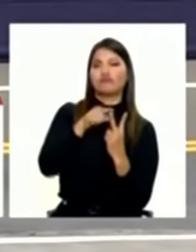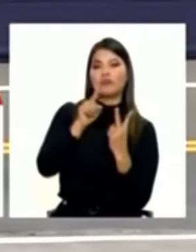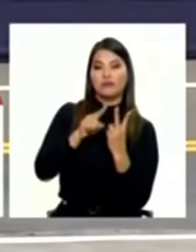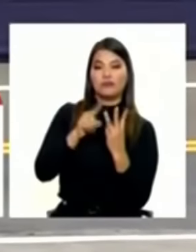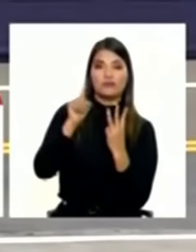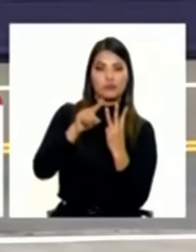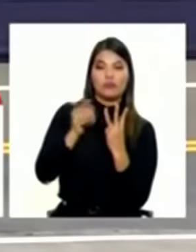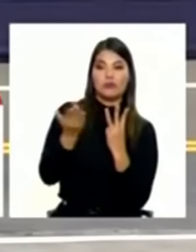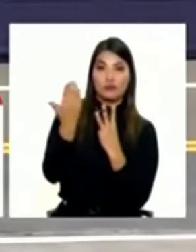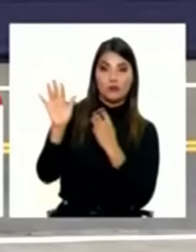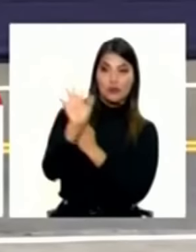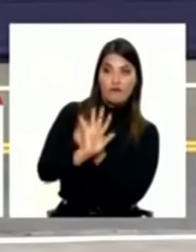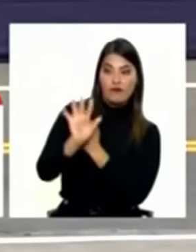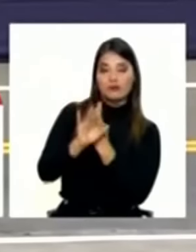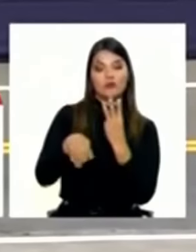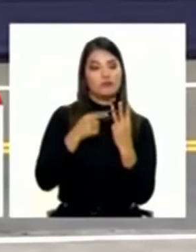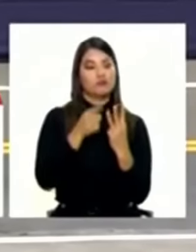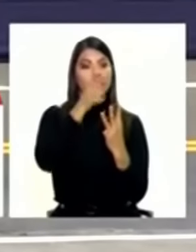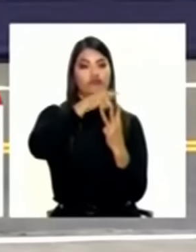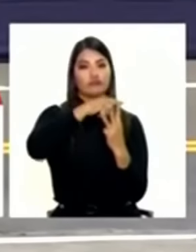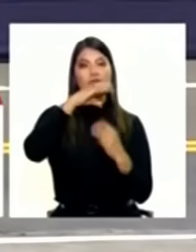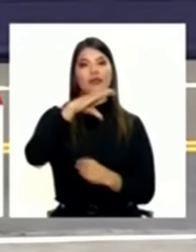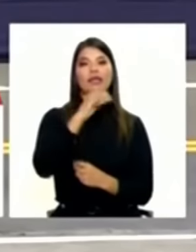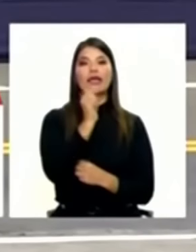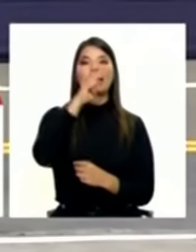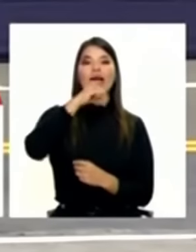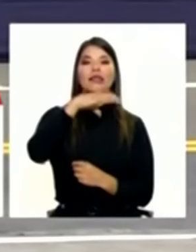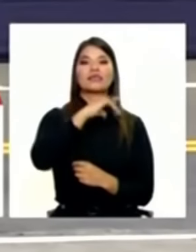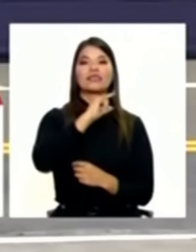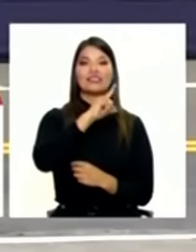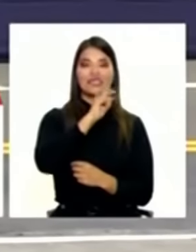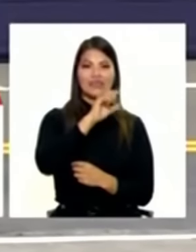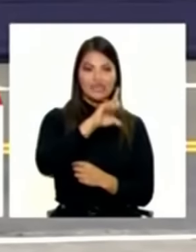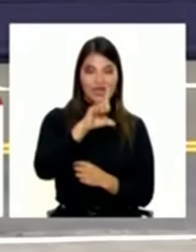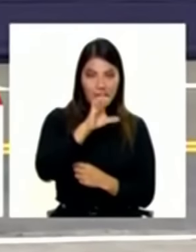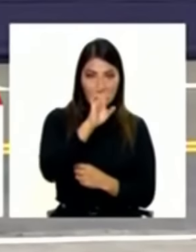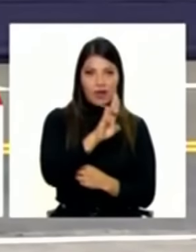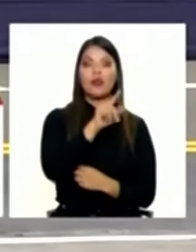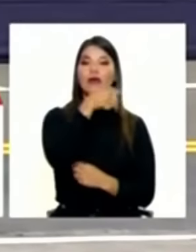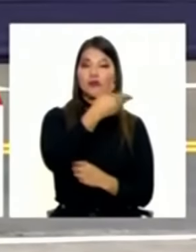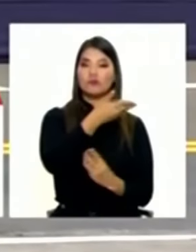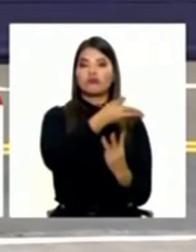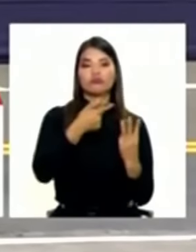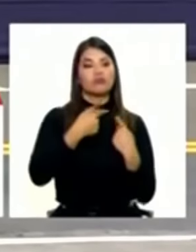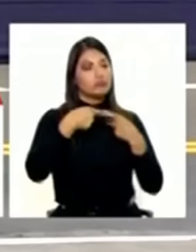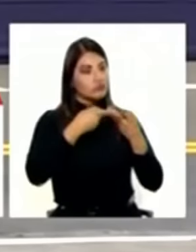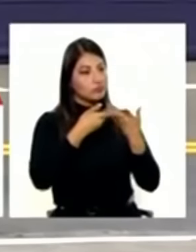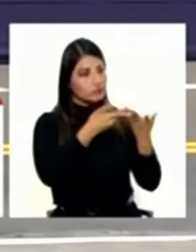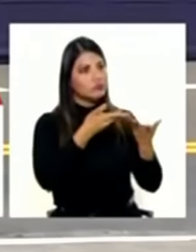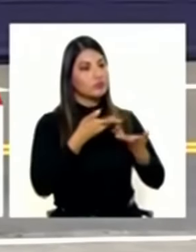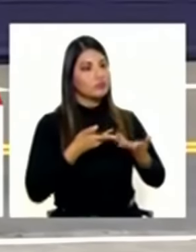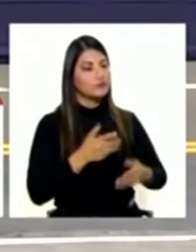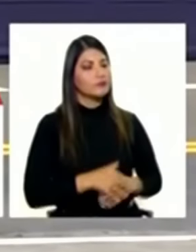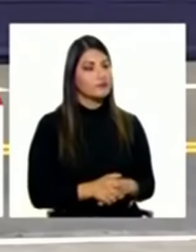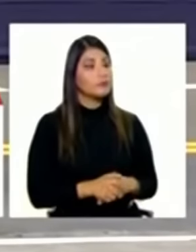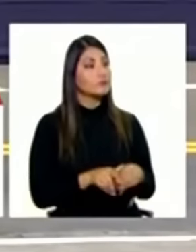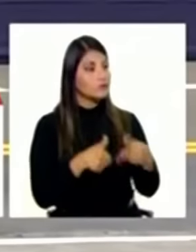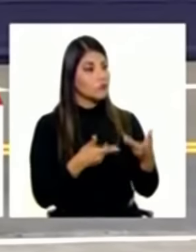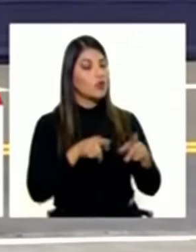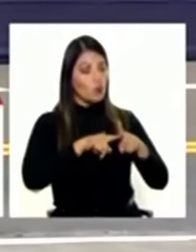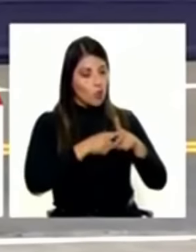del canciller de la República, procederán a solicitar la autorización respectiva a la presidenta Dina Boluarte para